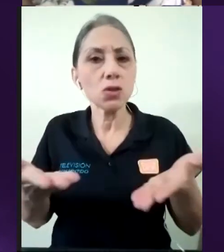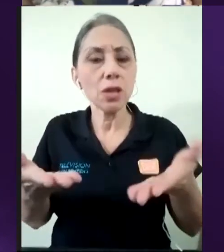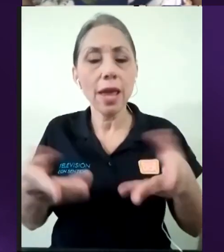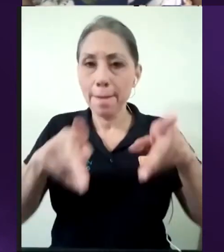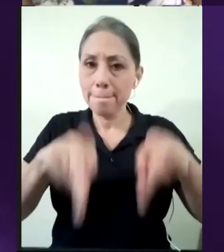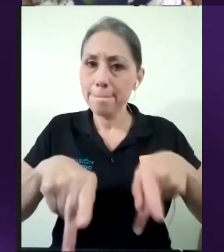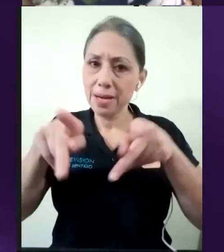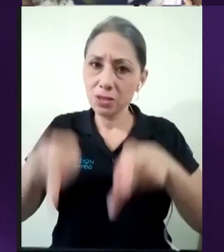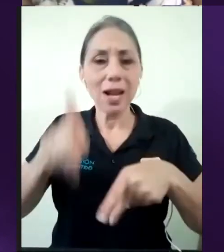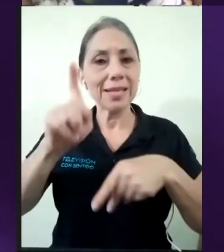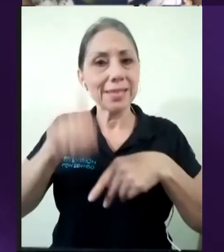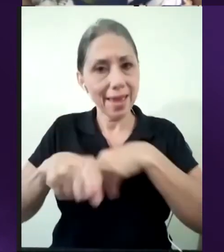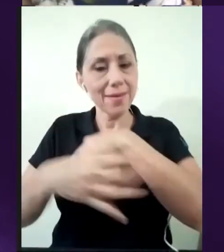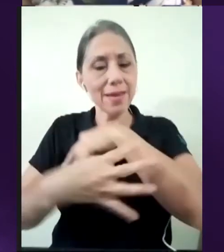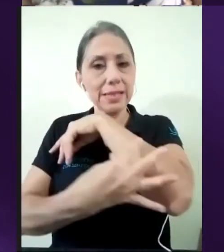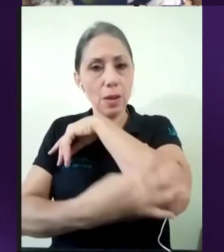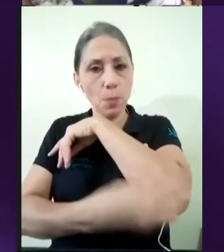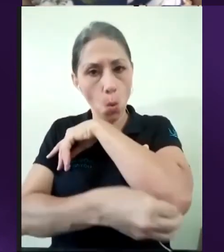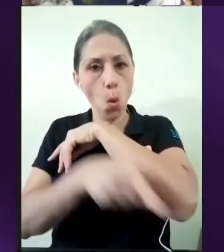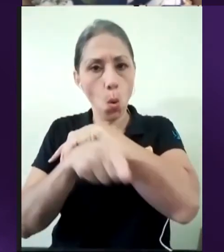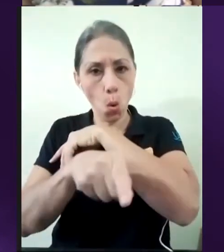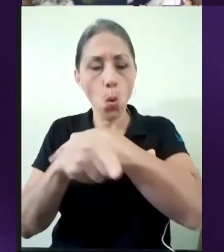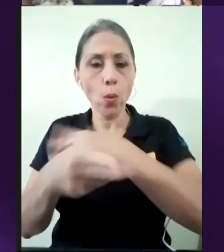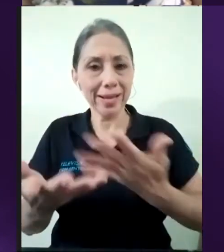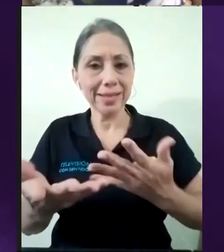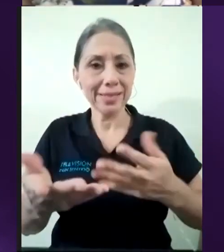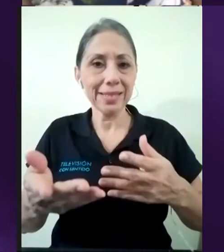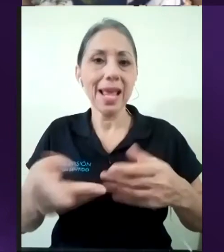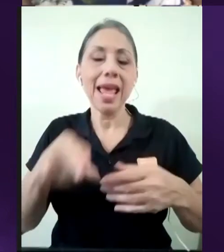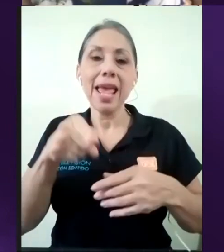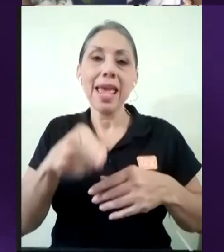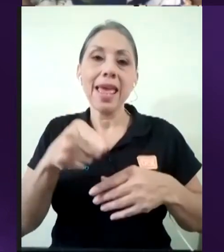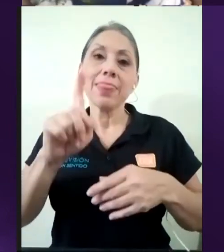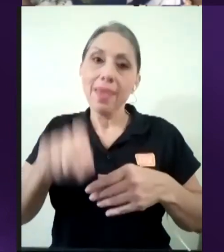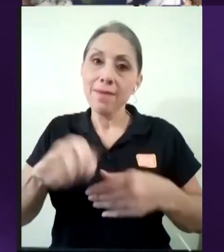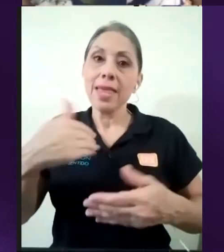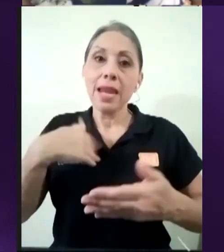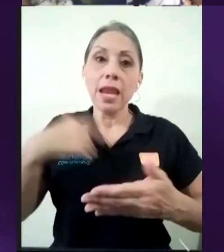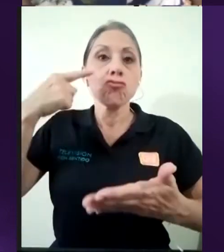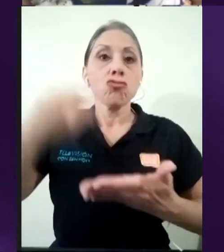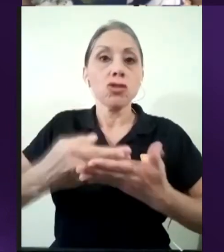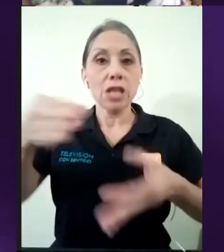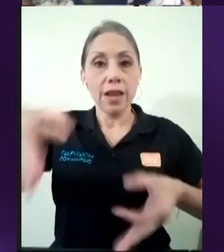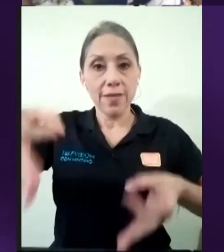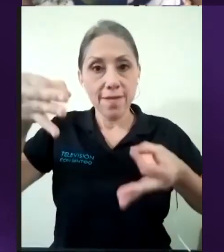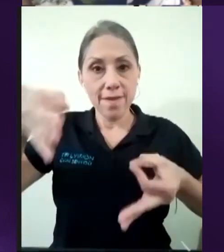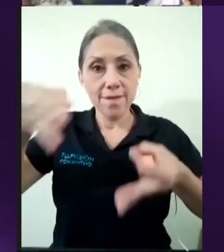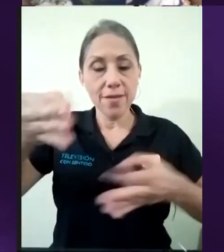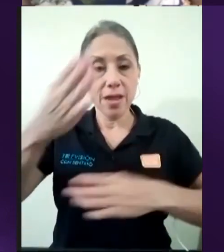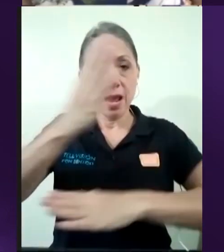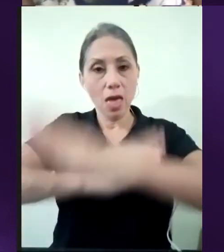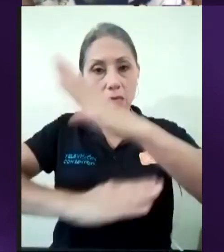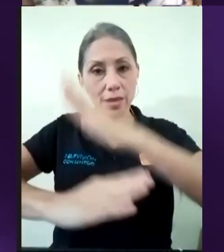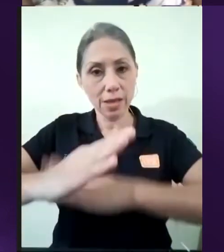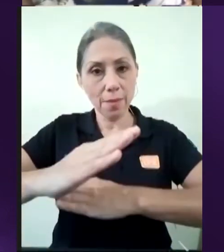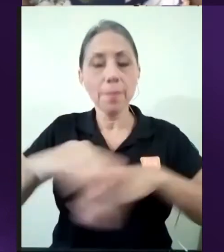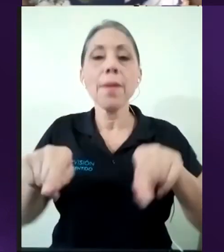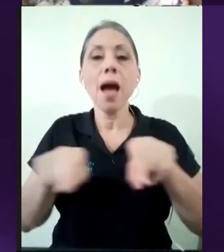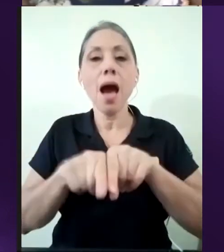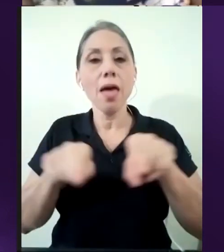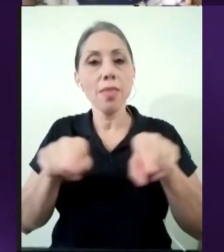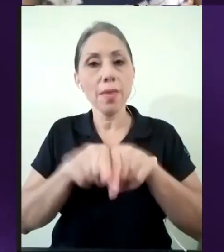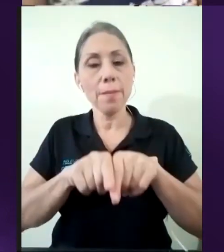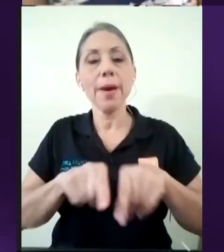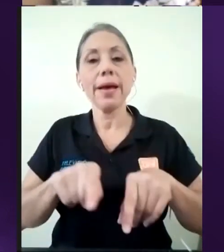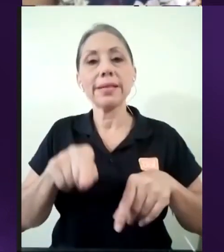de pobreza, tienen que tener el certificado de discapacidad y que además requieran para